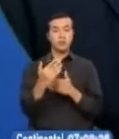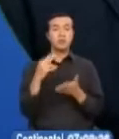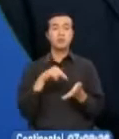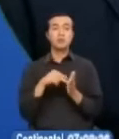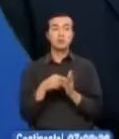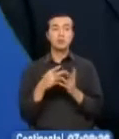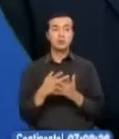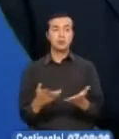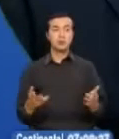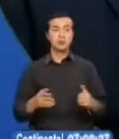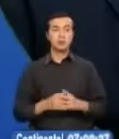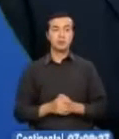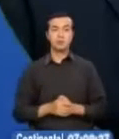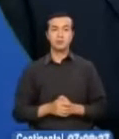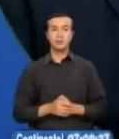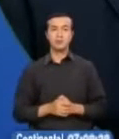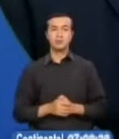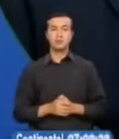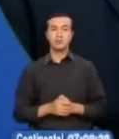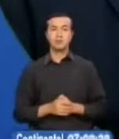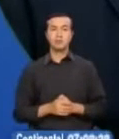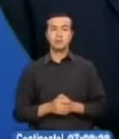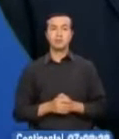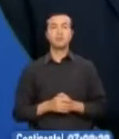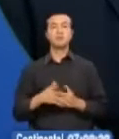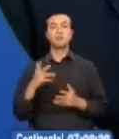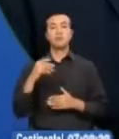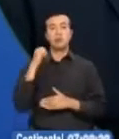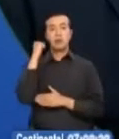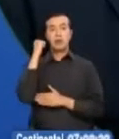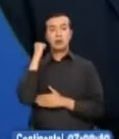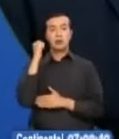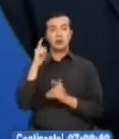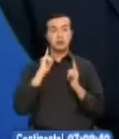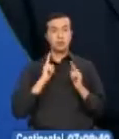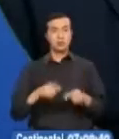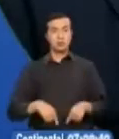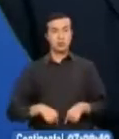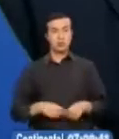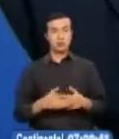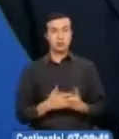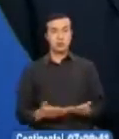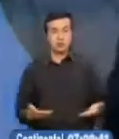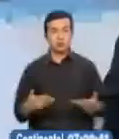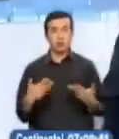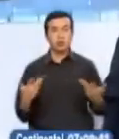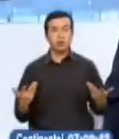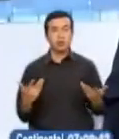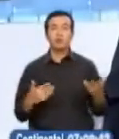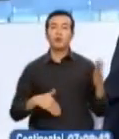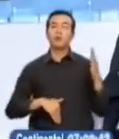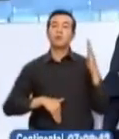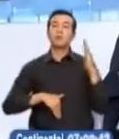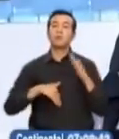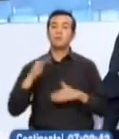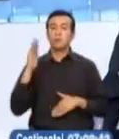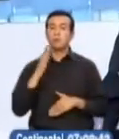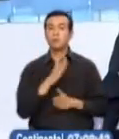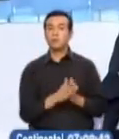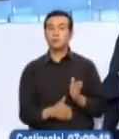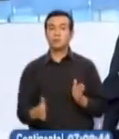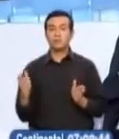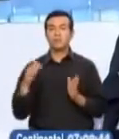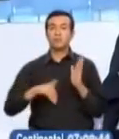implica que el derecho a la salud se permitirá ser ampliado a través de una